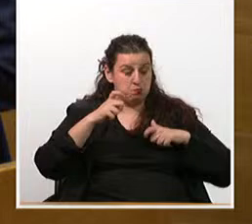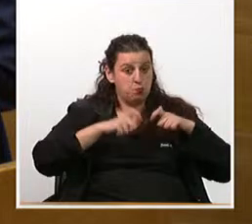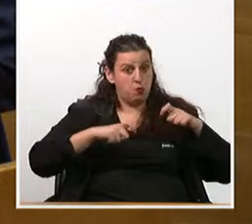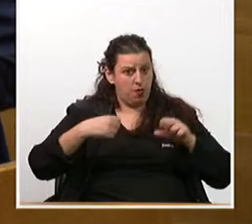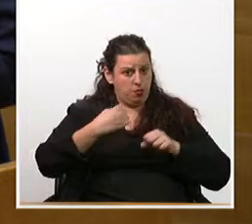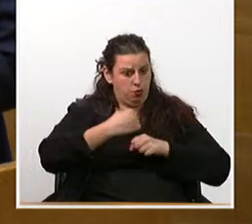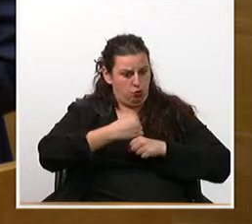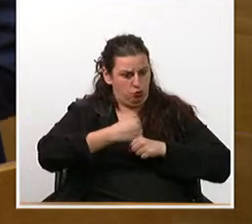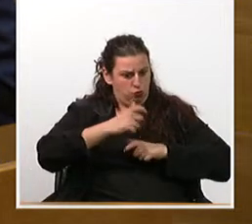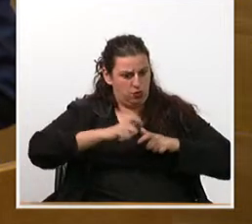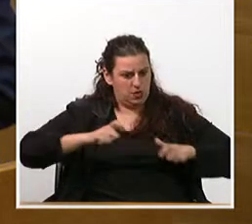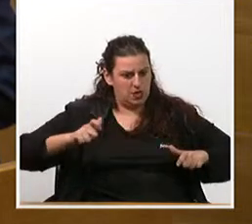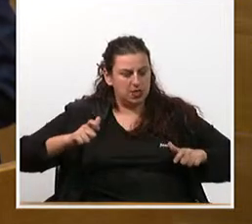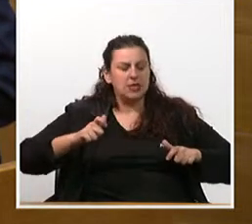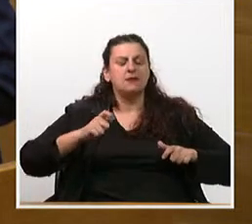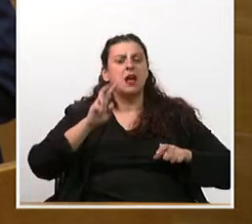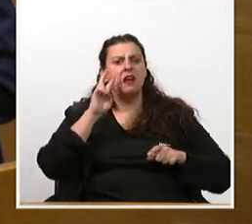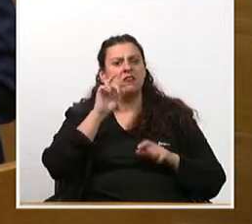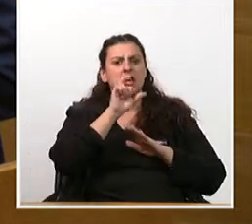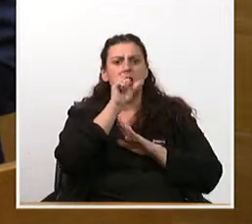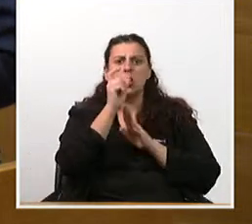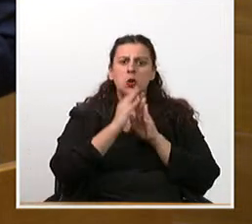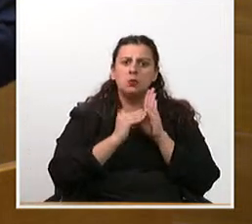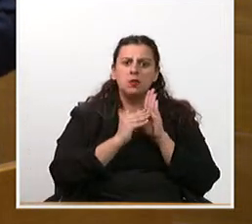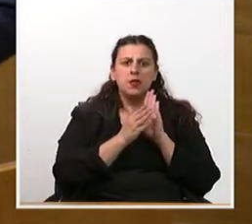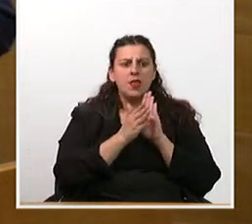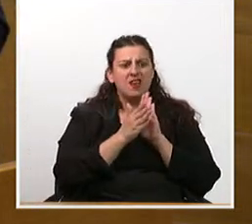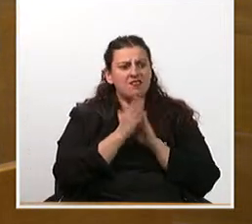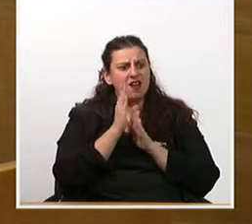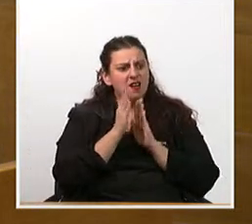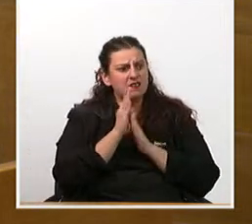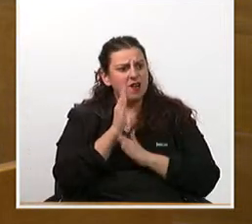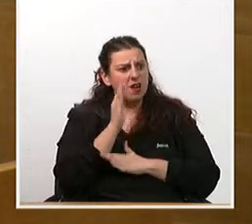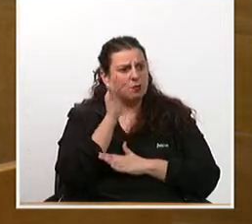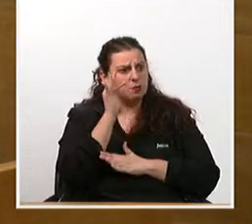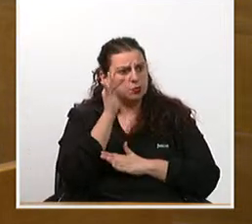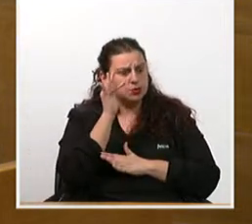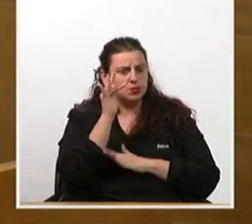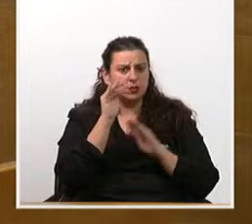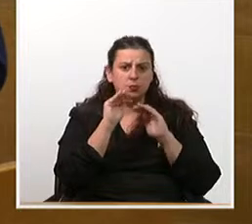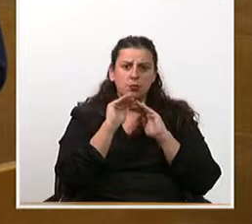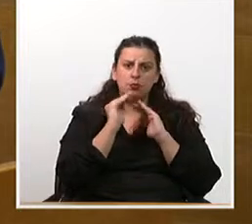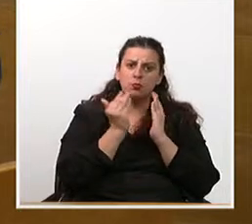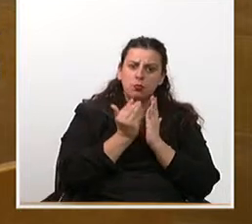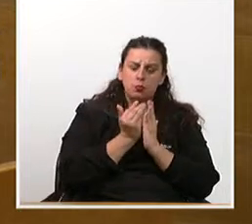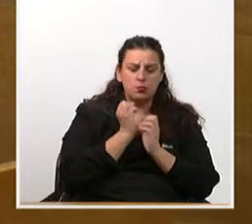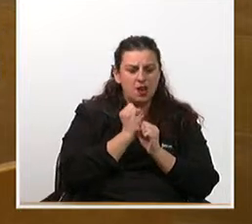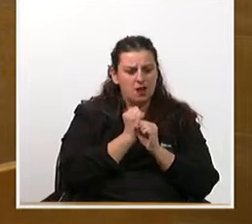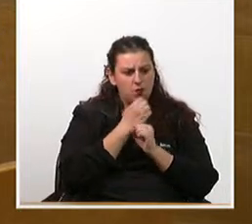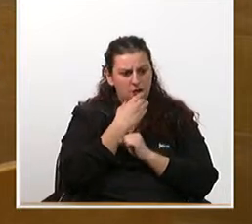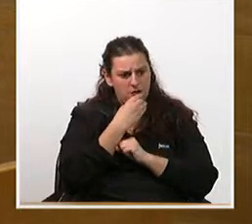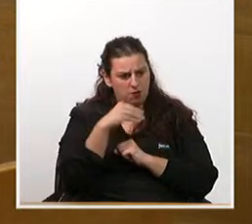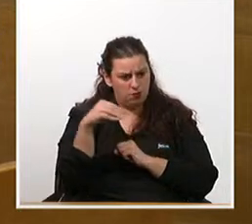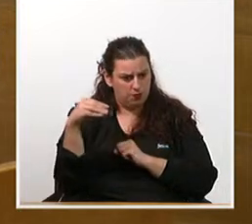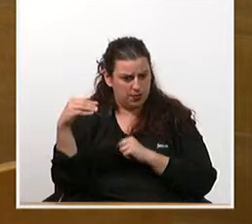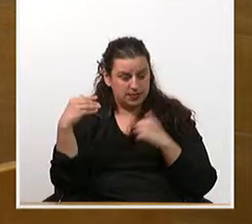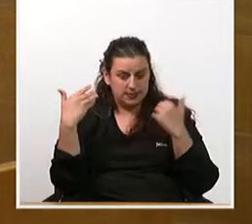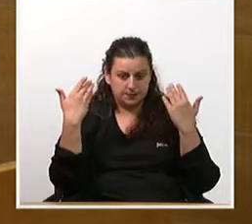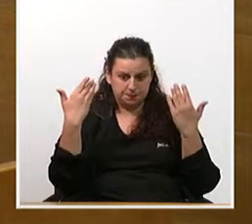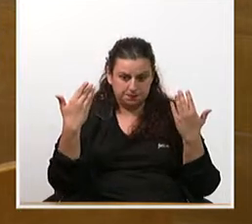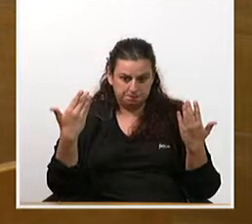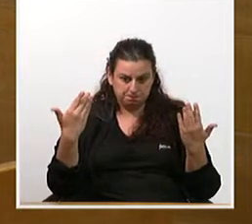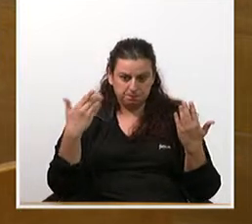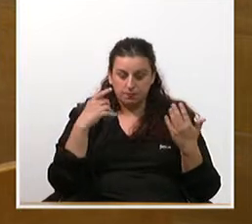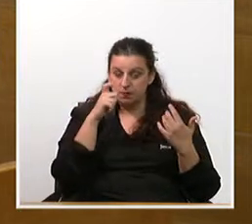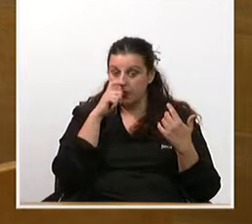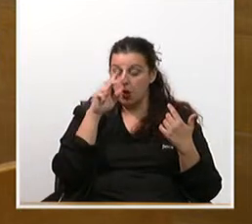comunidad una tendencia positiva en la evolución del mercado laboral juvenil así los datos del cuarto trimestre